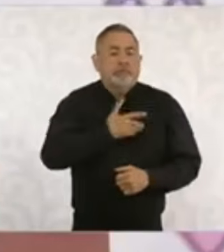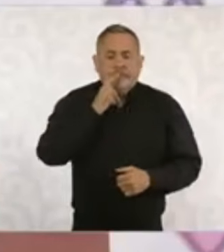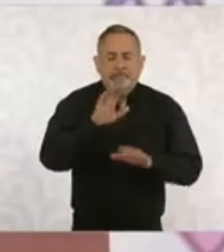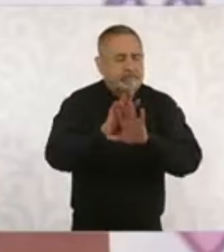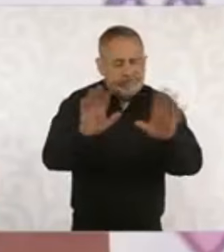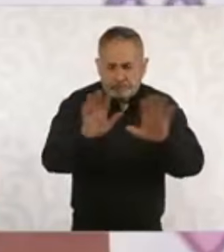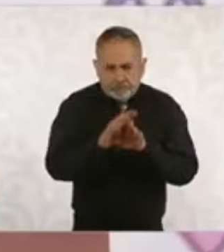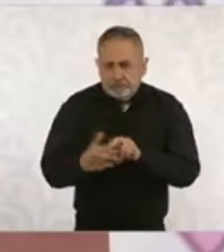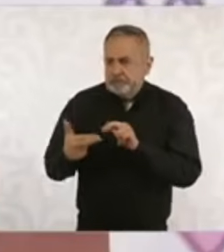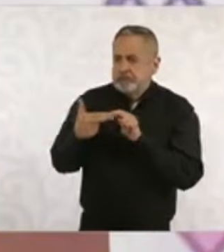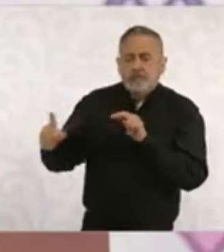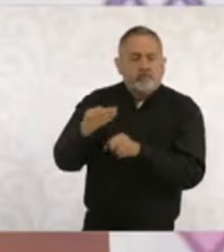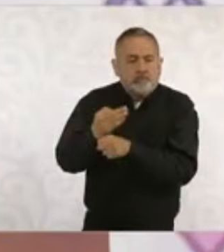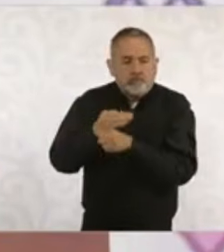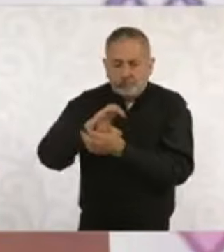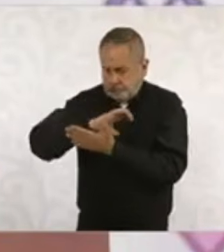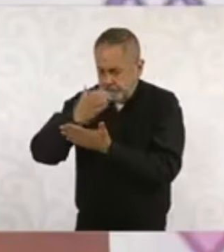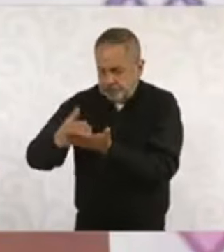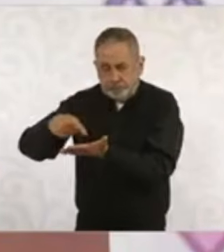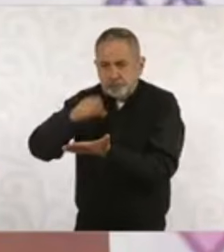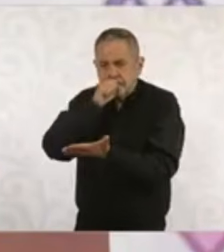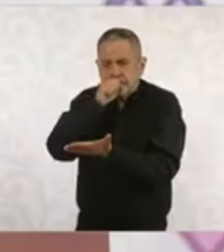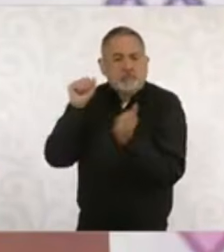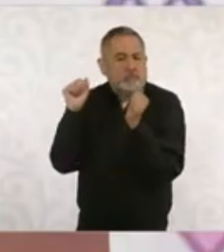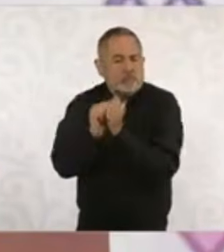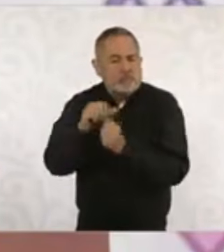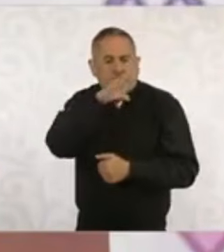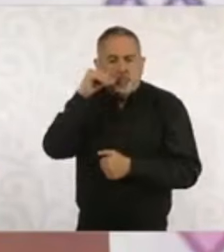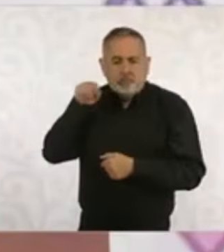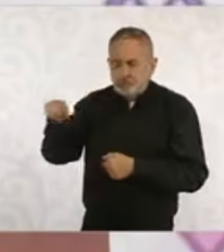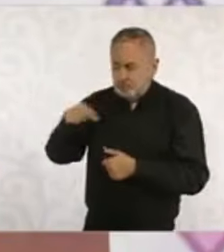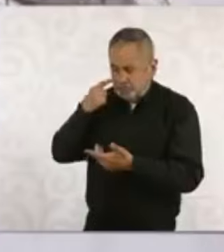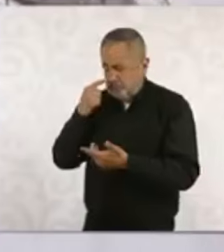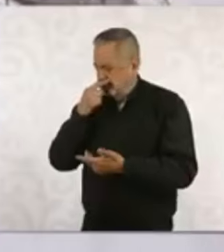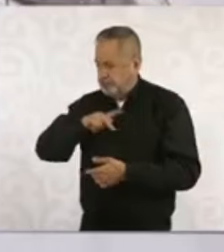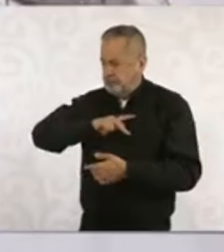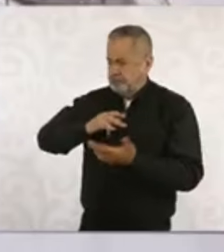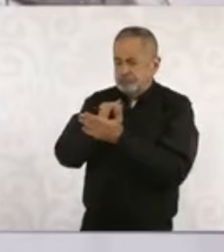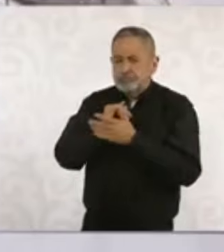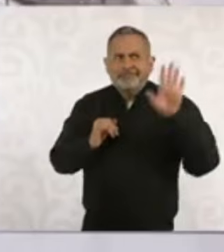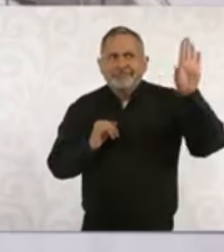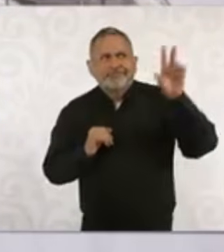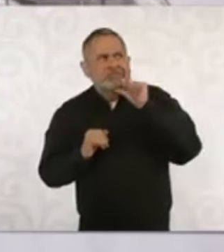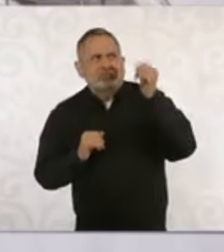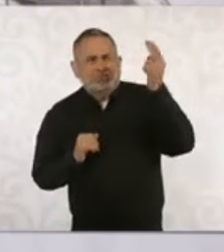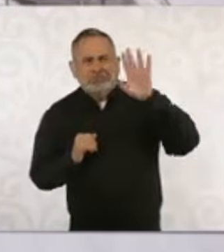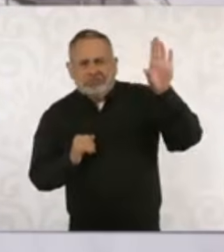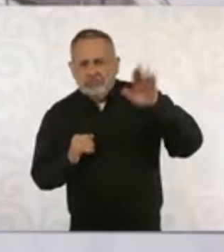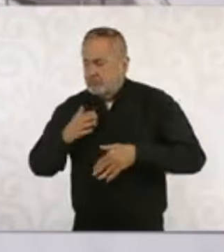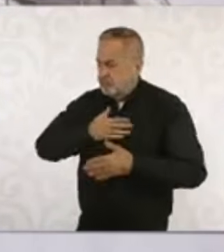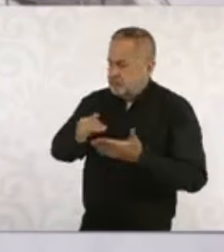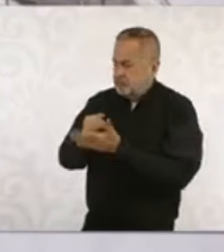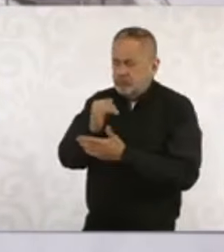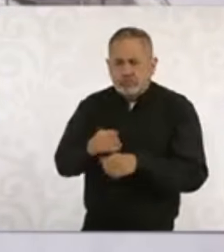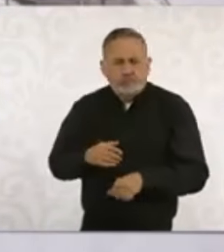en la relación contractual que tiene con Cuba, a partir de las decisiones que se toman. ¿Y por qué se